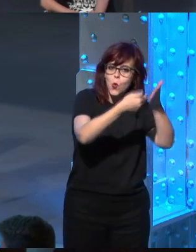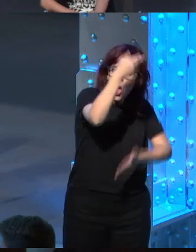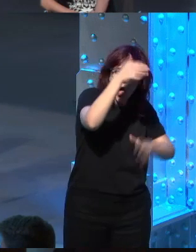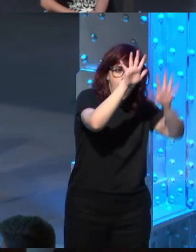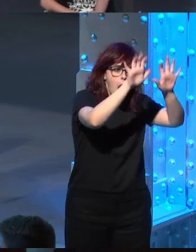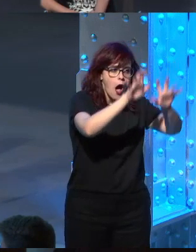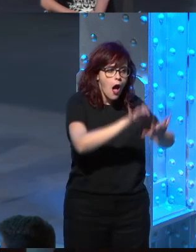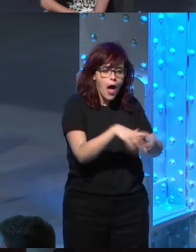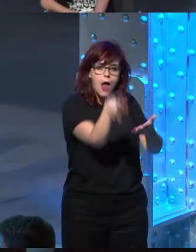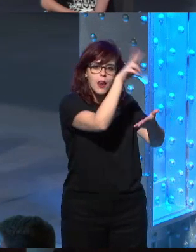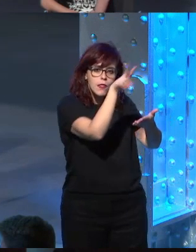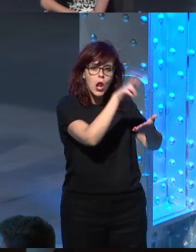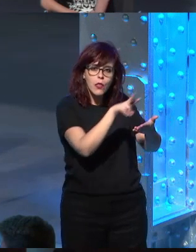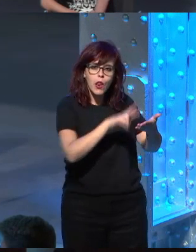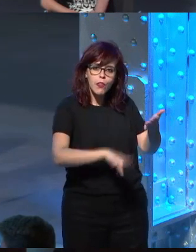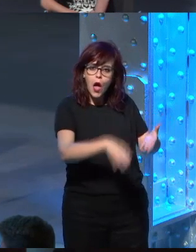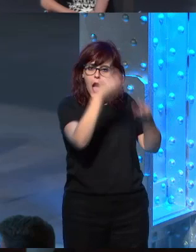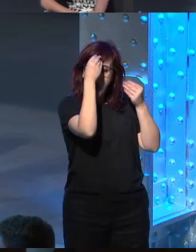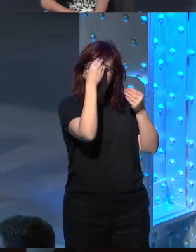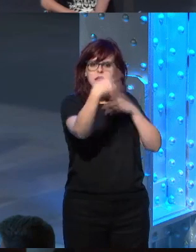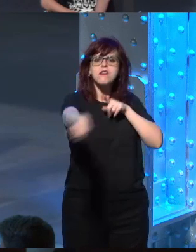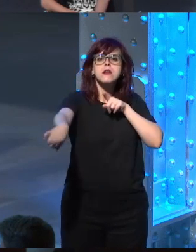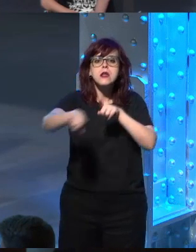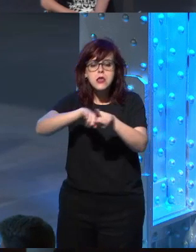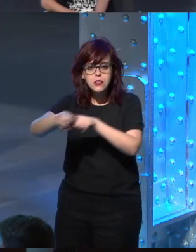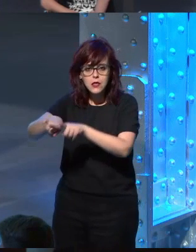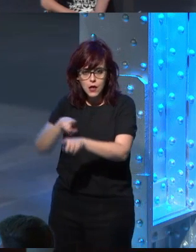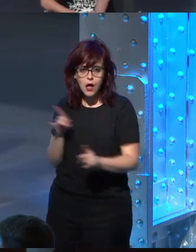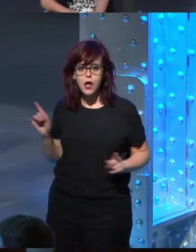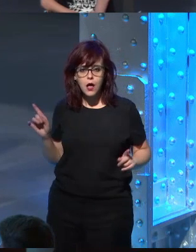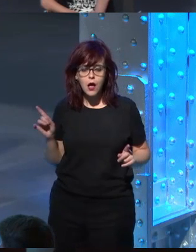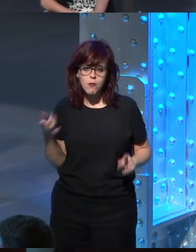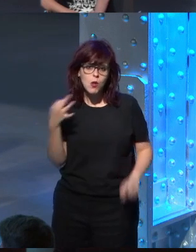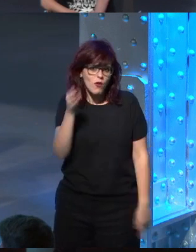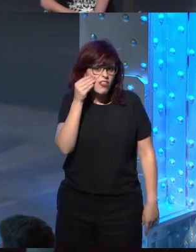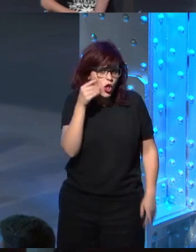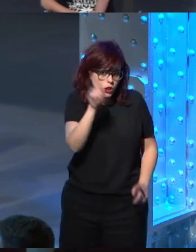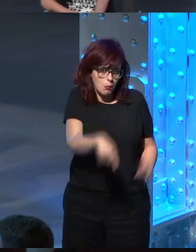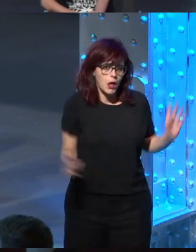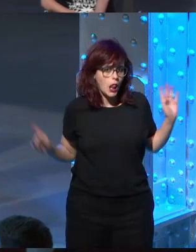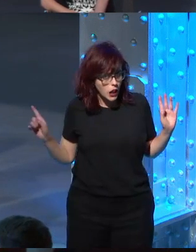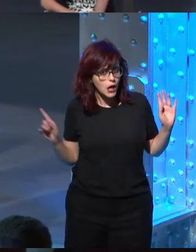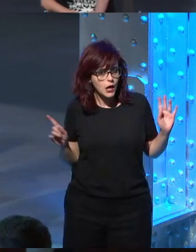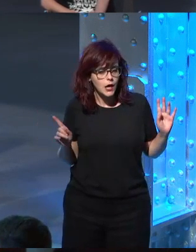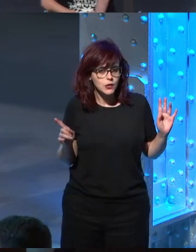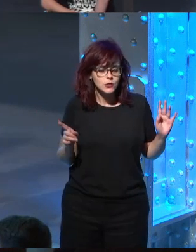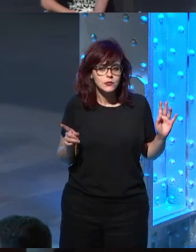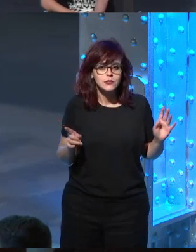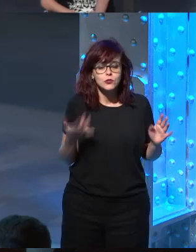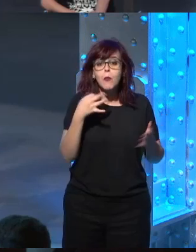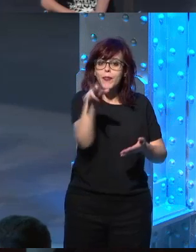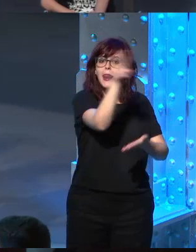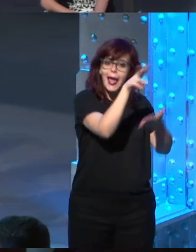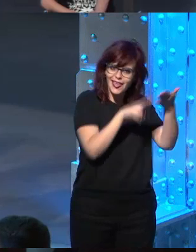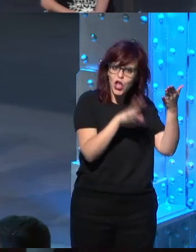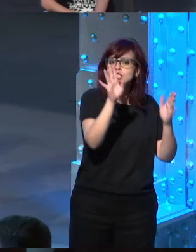tu web y está criticando tu trabajo. Puede eso es una... también, ¿Eh? Que puede ser idiota también. Ah, bueno, eso no lo descarto, pero... Y pueden habérselo